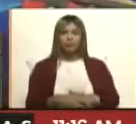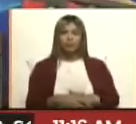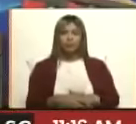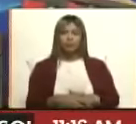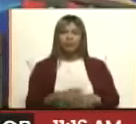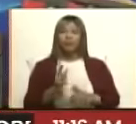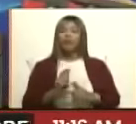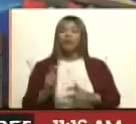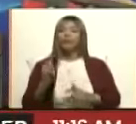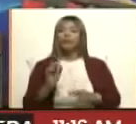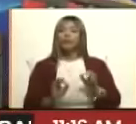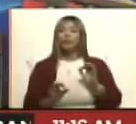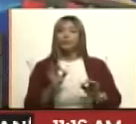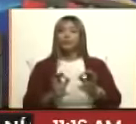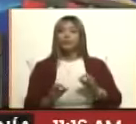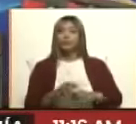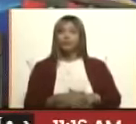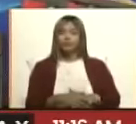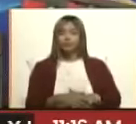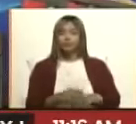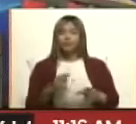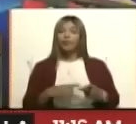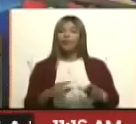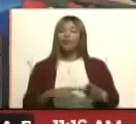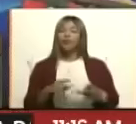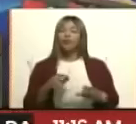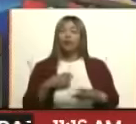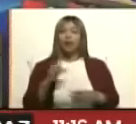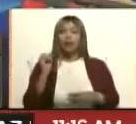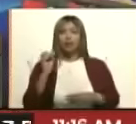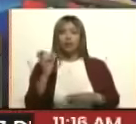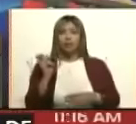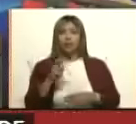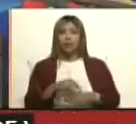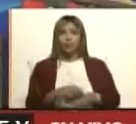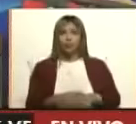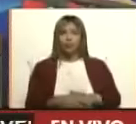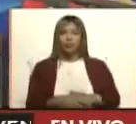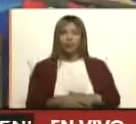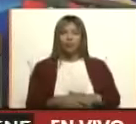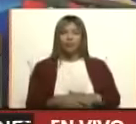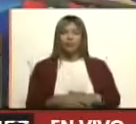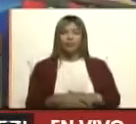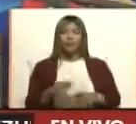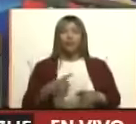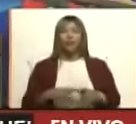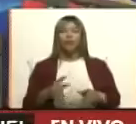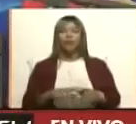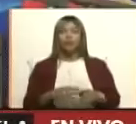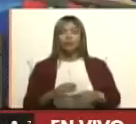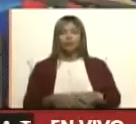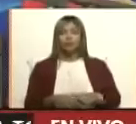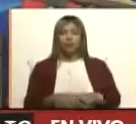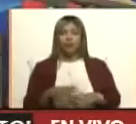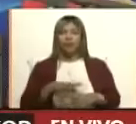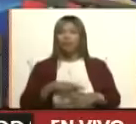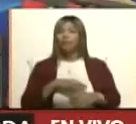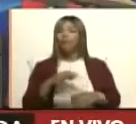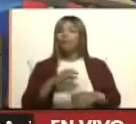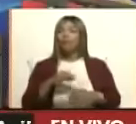el Tribunal Supremo de Justicia, de la Asamblea Nacional, de el poder moral o el